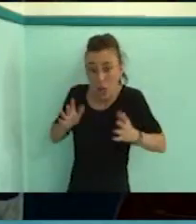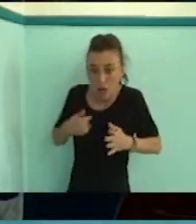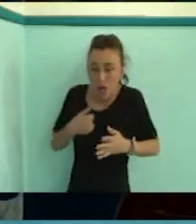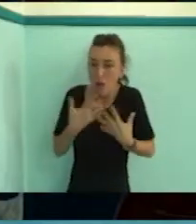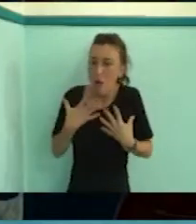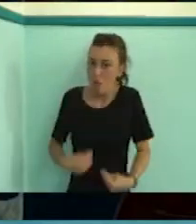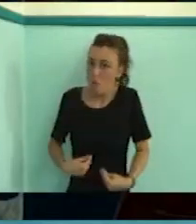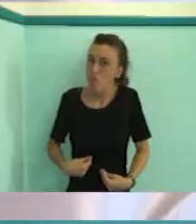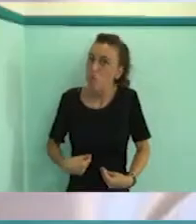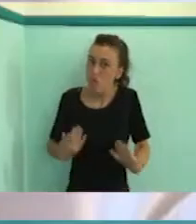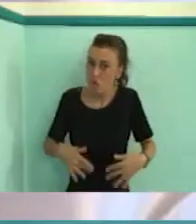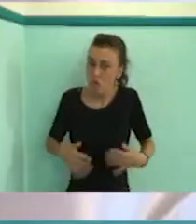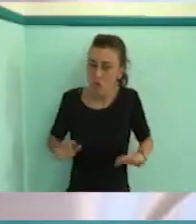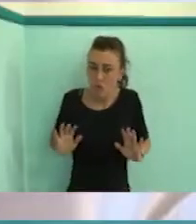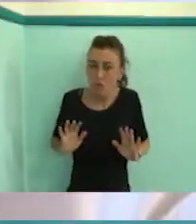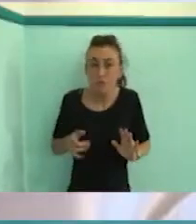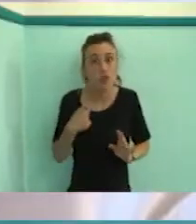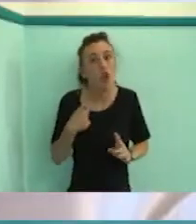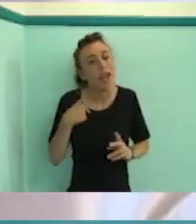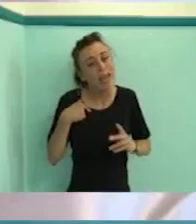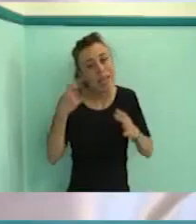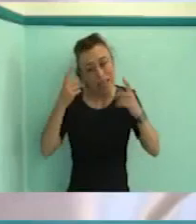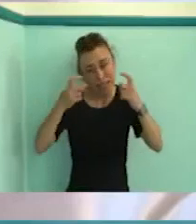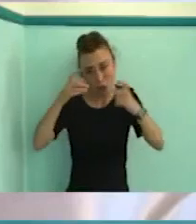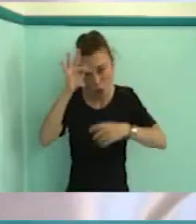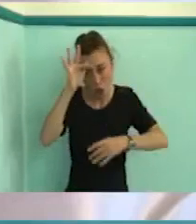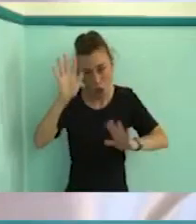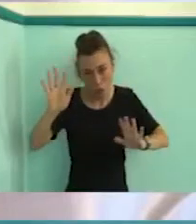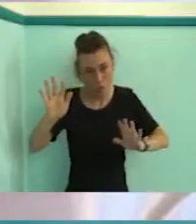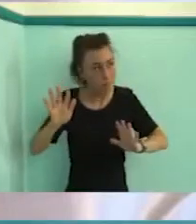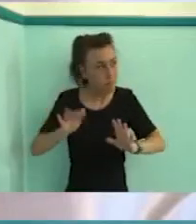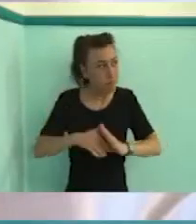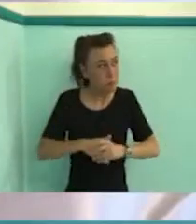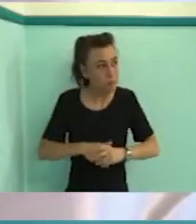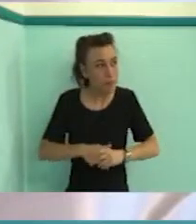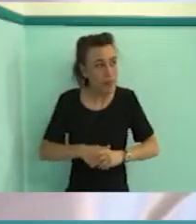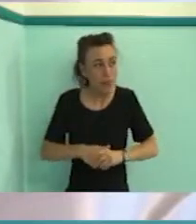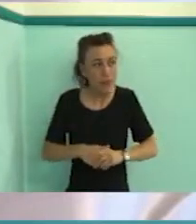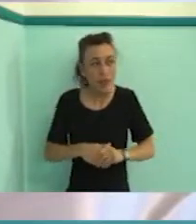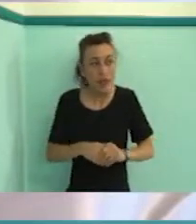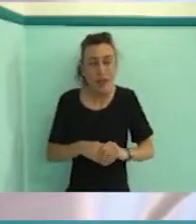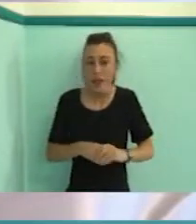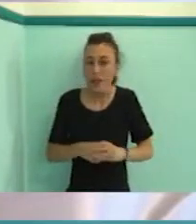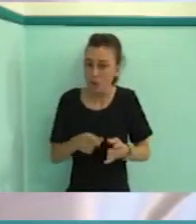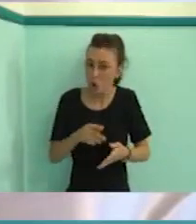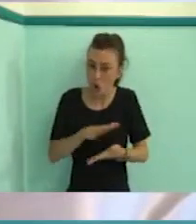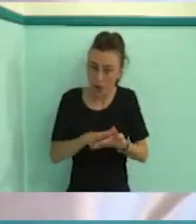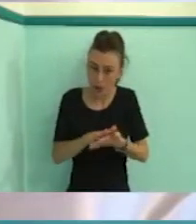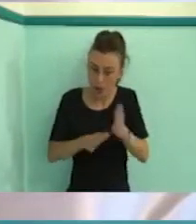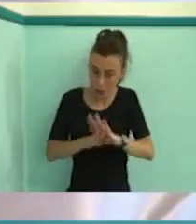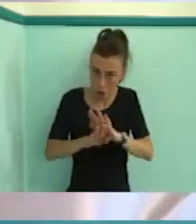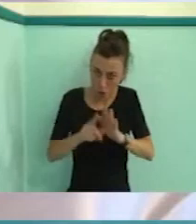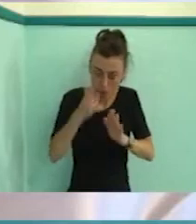sea yo intento ser siempre optimista no te no no se lo des porque vas a seguir hablando tú O sea que no le des el micro amor A ver si tú Tú sigue hablando a ver si alguien se anima